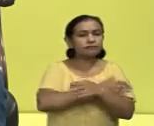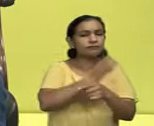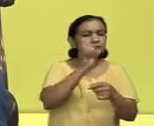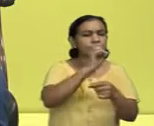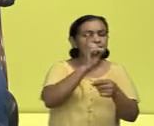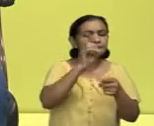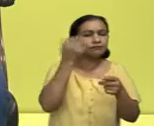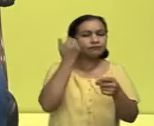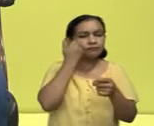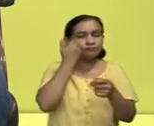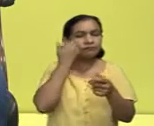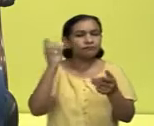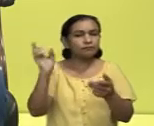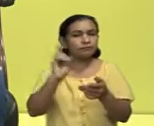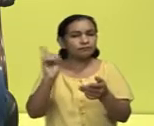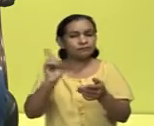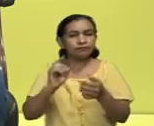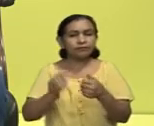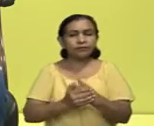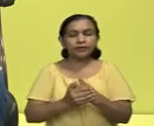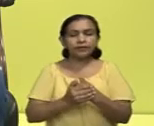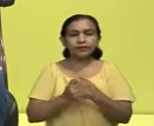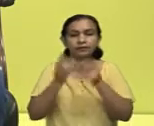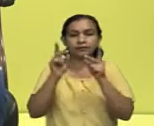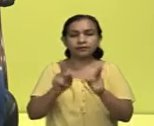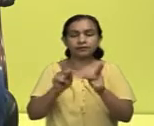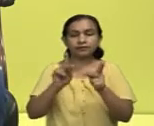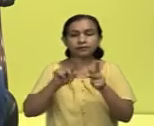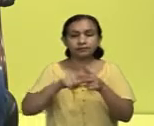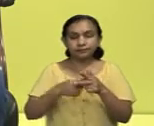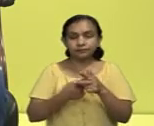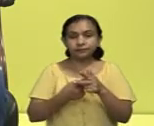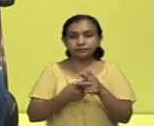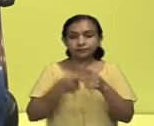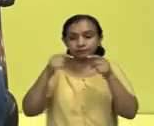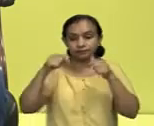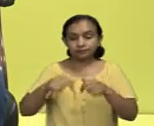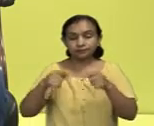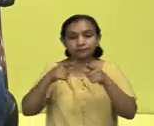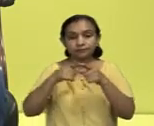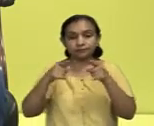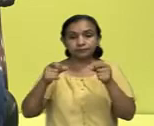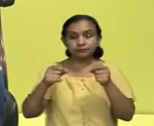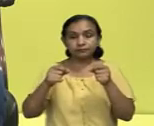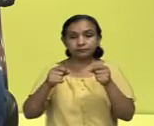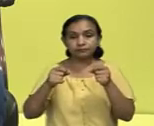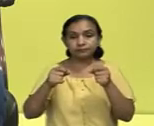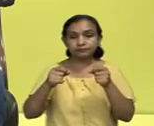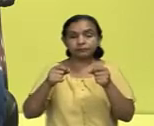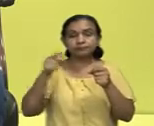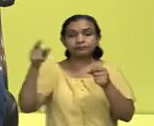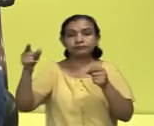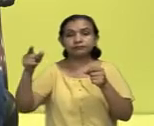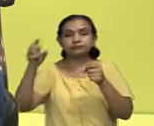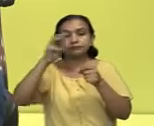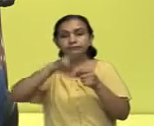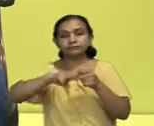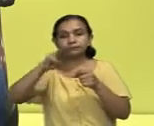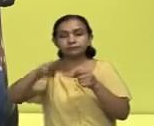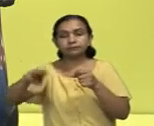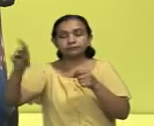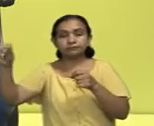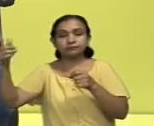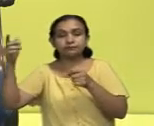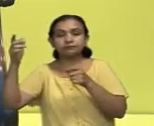que comenzó los síntomas. Porque no es lo mismo que el paciente inició los síntomas en Managua, pero él fue contagiado en Matagalpa, por así decirlo.